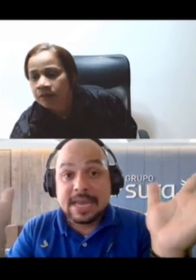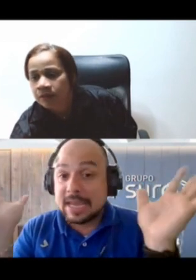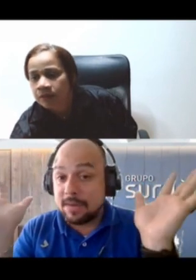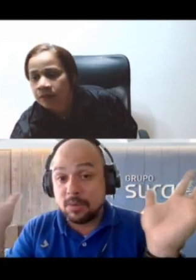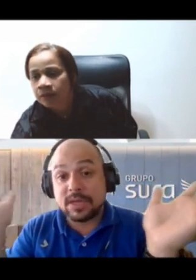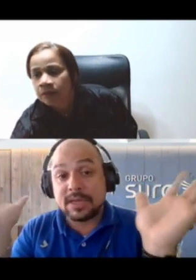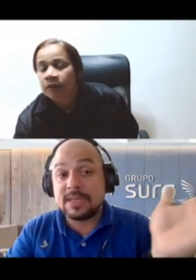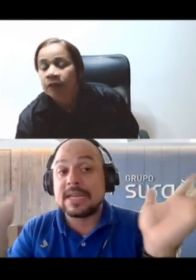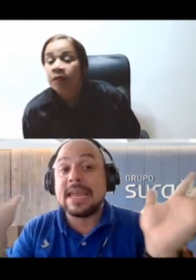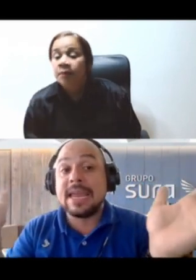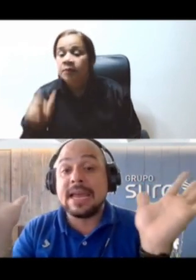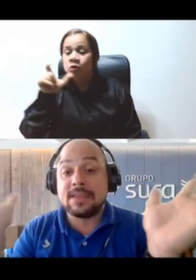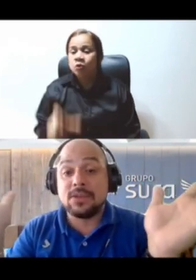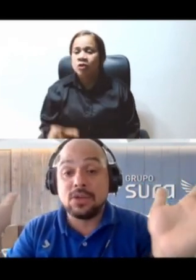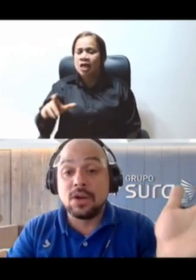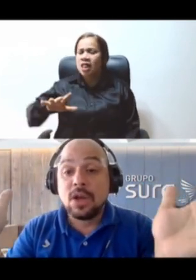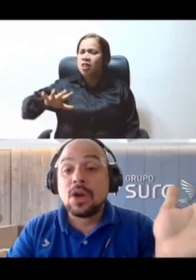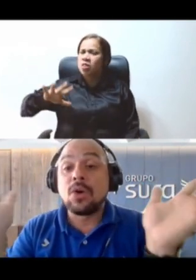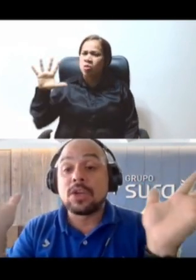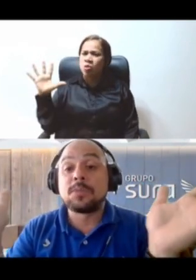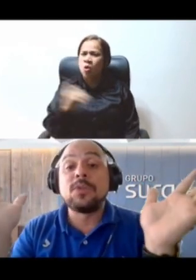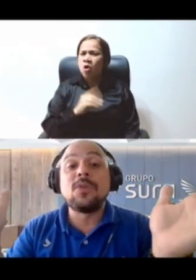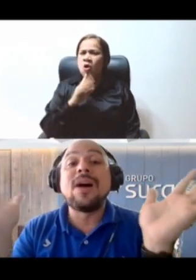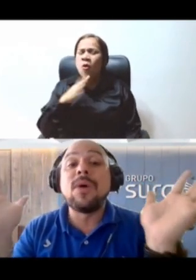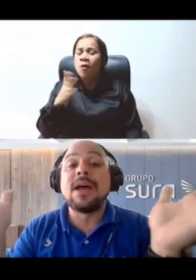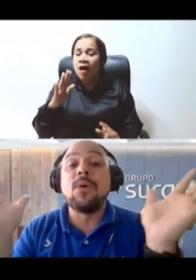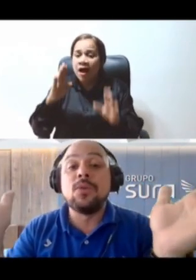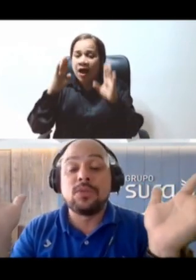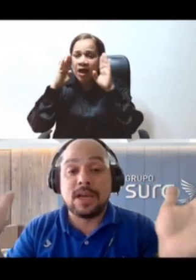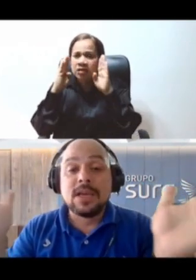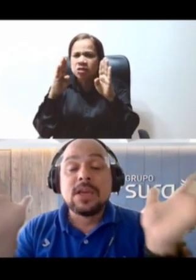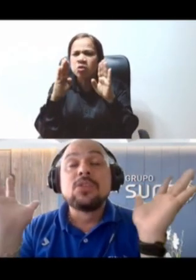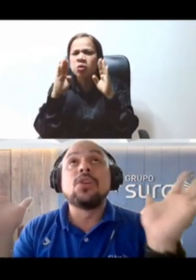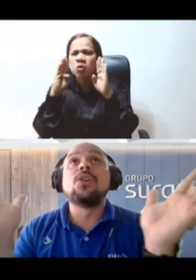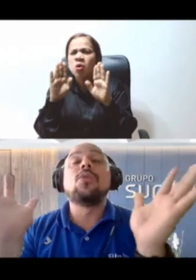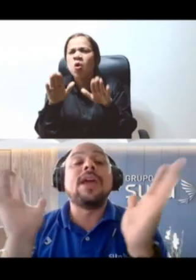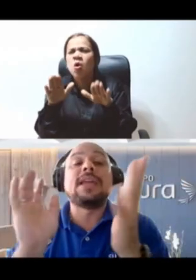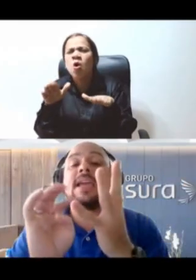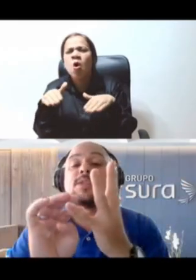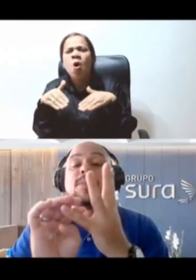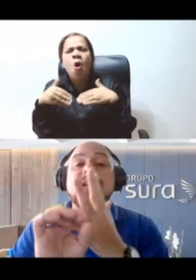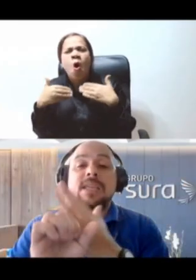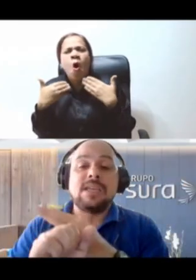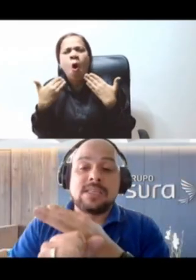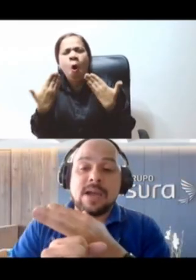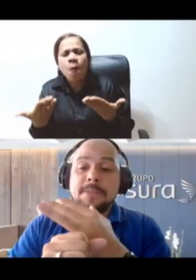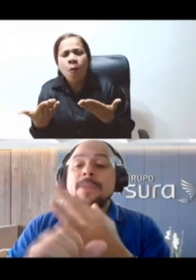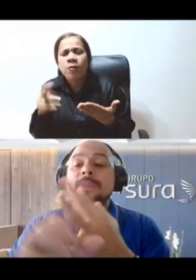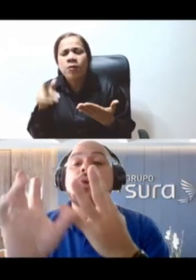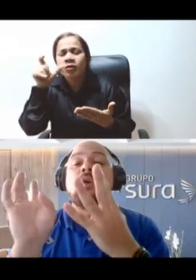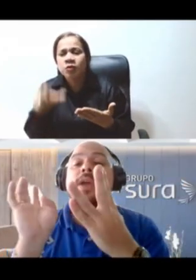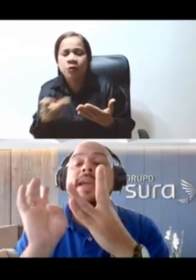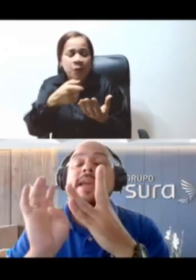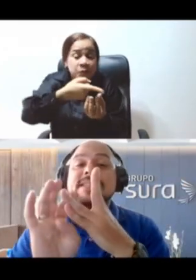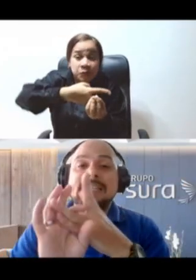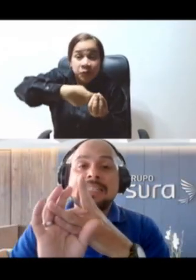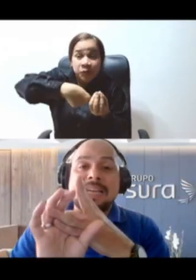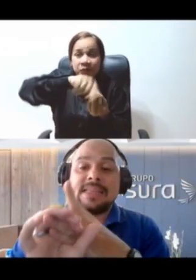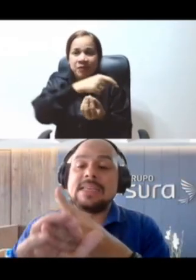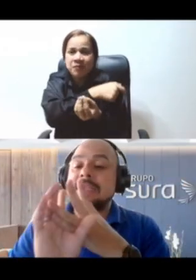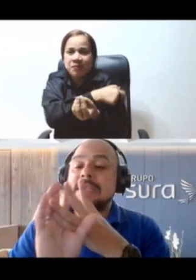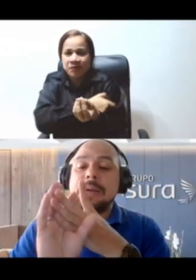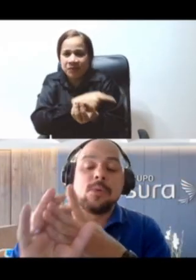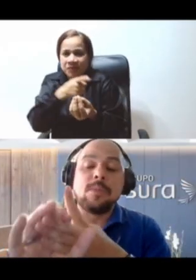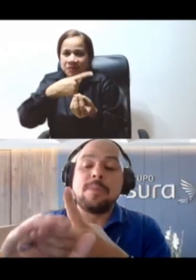las personas que vamos a realizar en atención corresponde a una buena voluntad. Todo el que es brigadista, todo el que